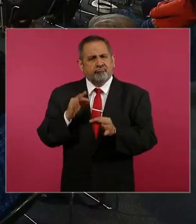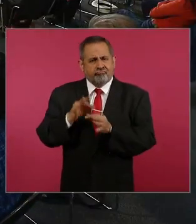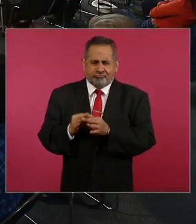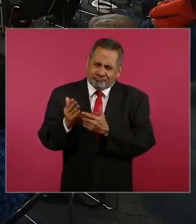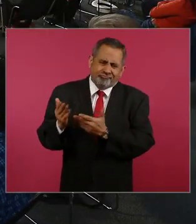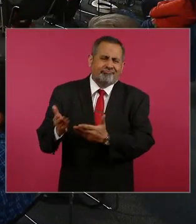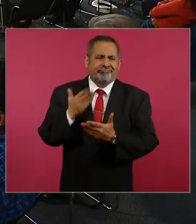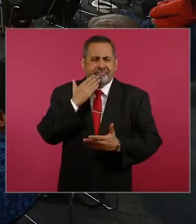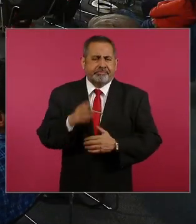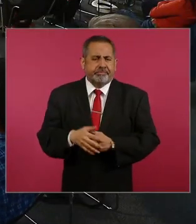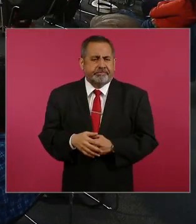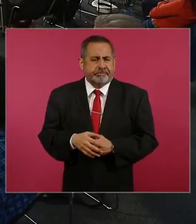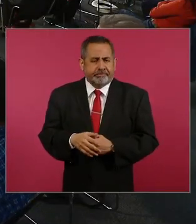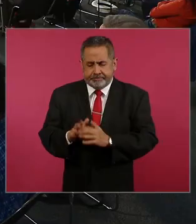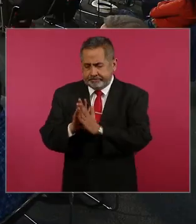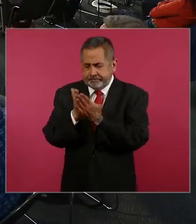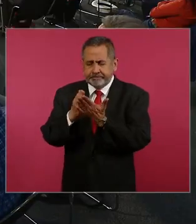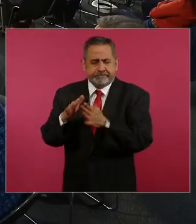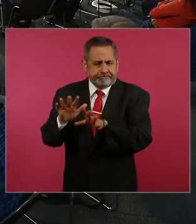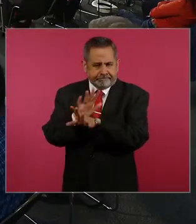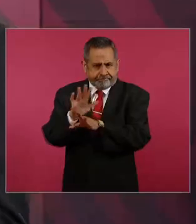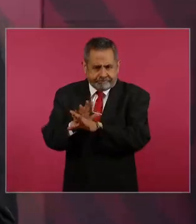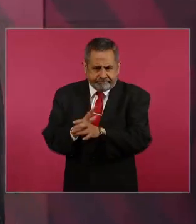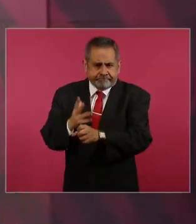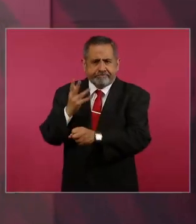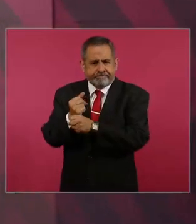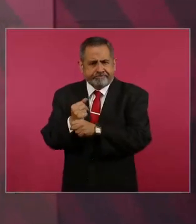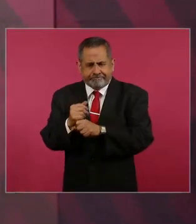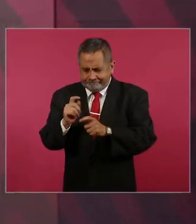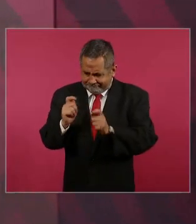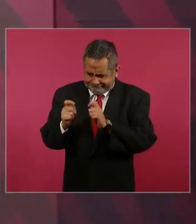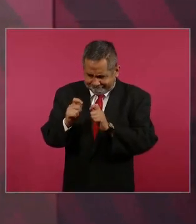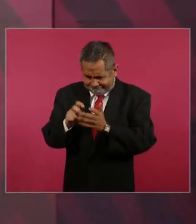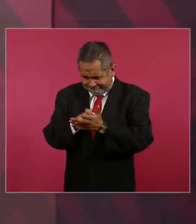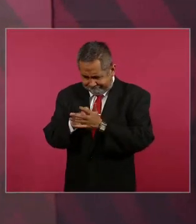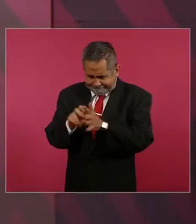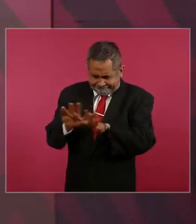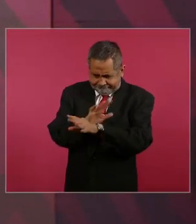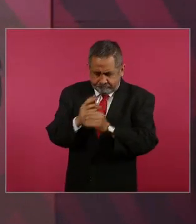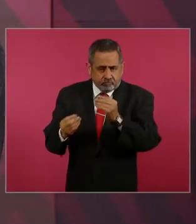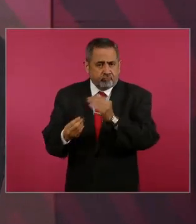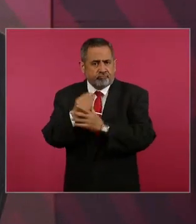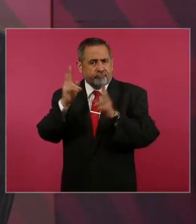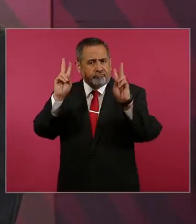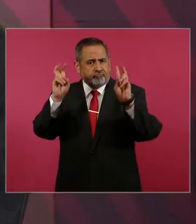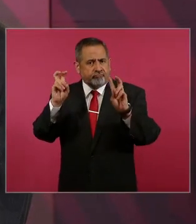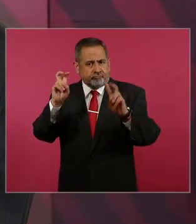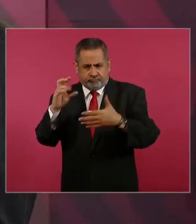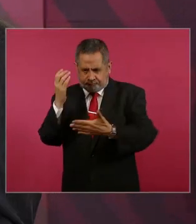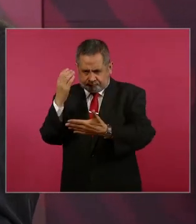se modificaron los libros de texto con nuevos contenidos